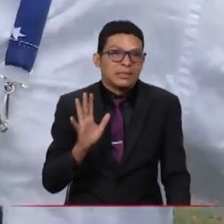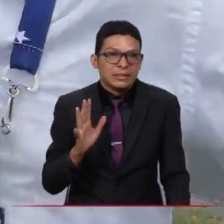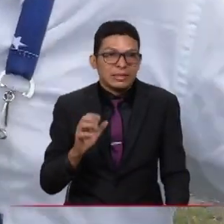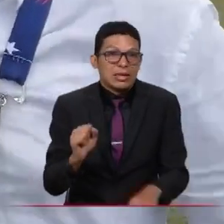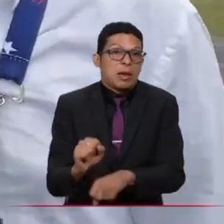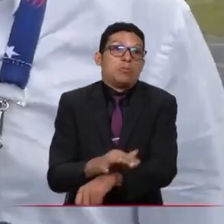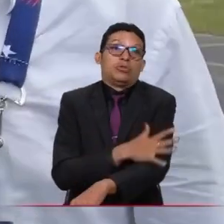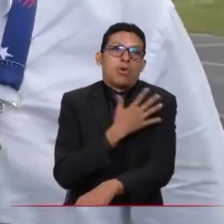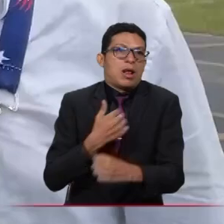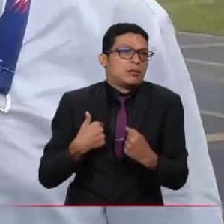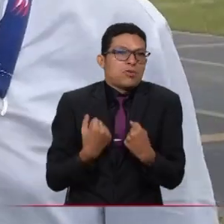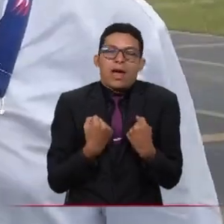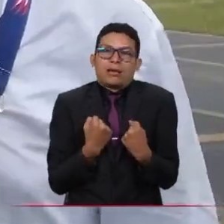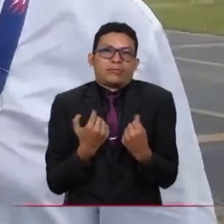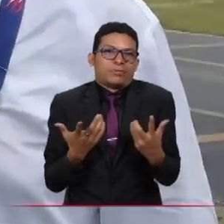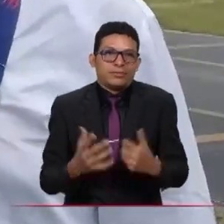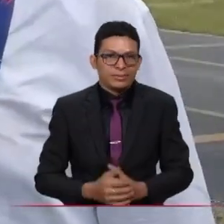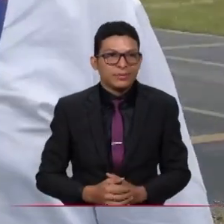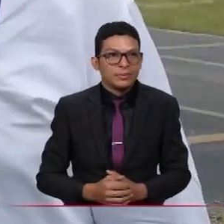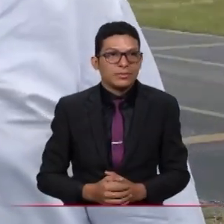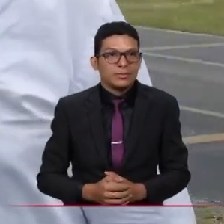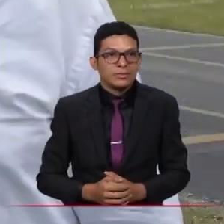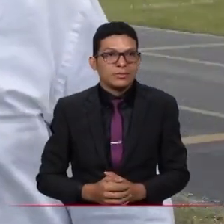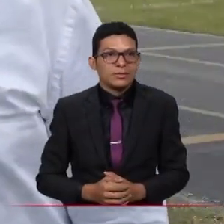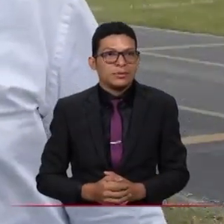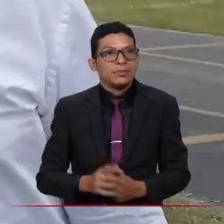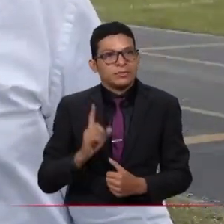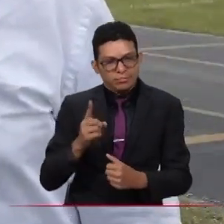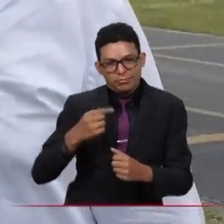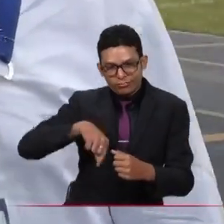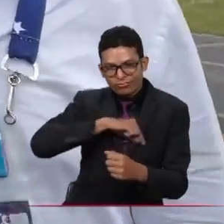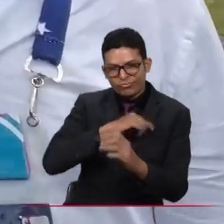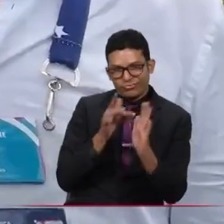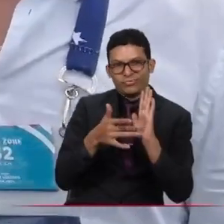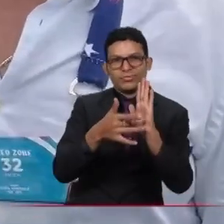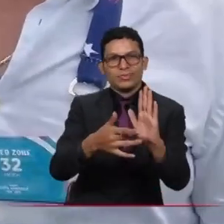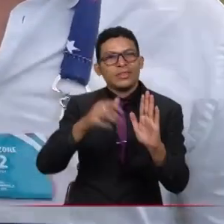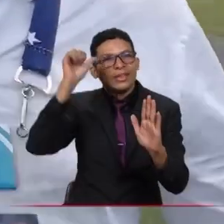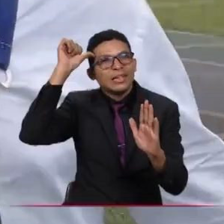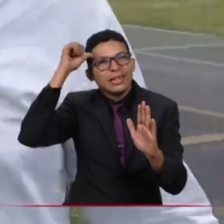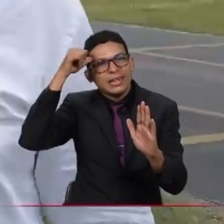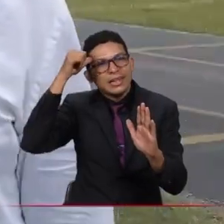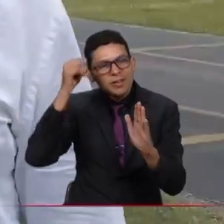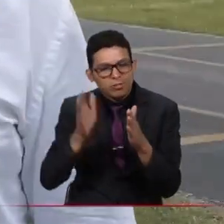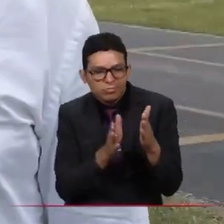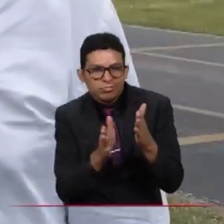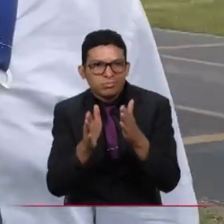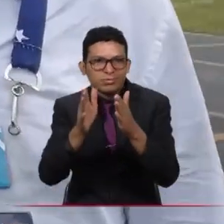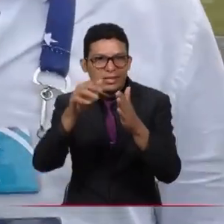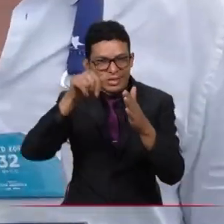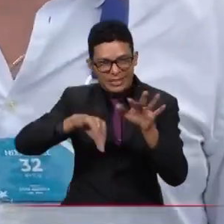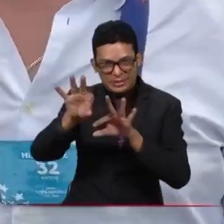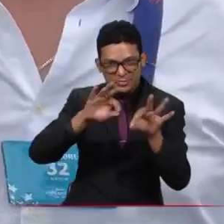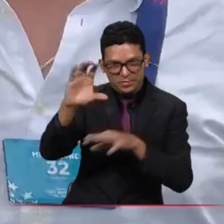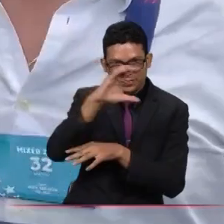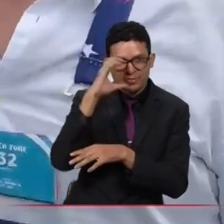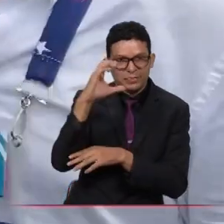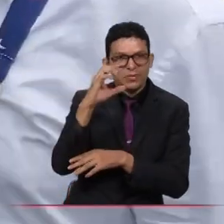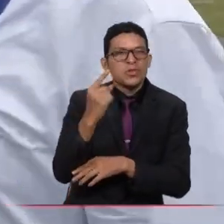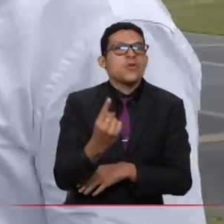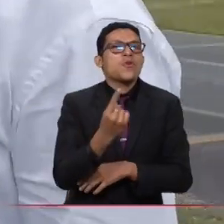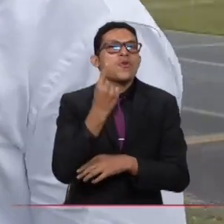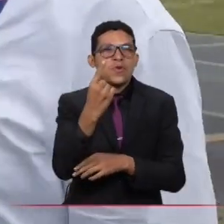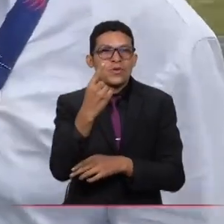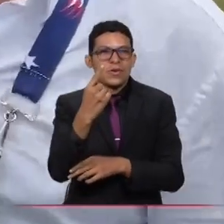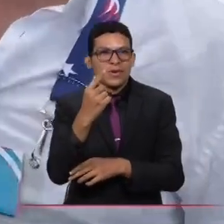tan emocionado, ese no lo viví. Por eso nosotros les refrescamos aquí la memoria y les compartimos el camino de la Selección Colombia para el único